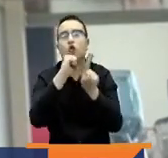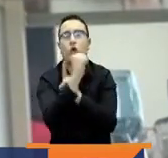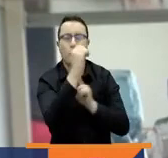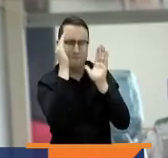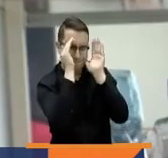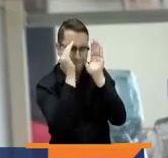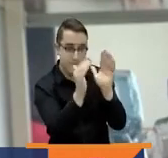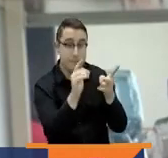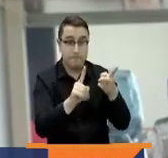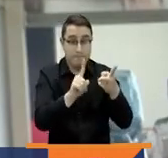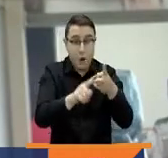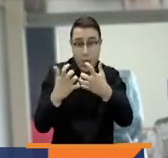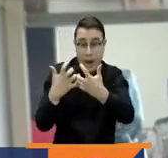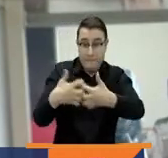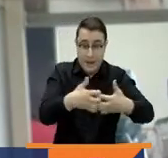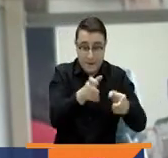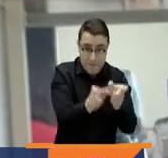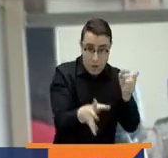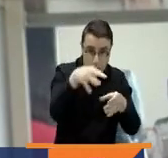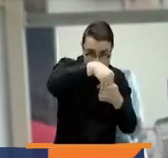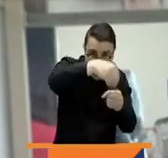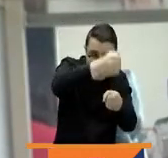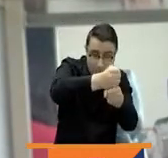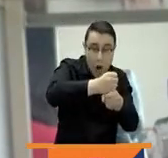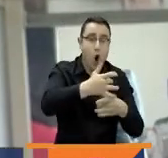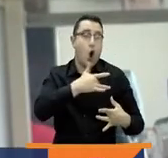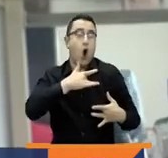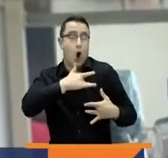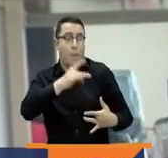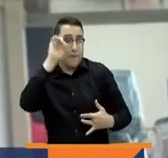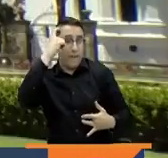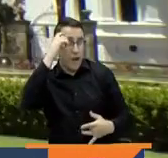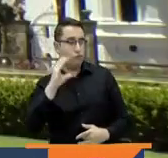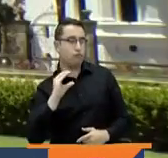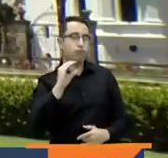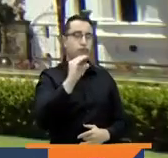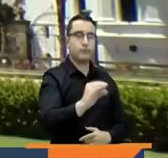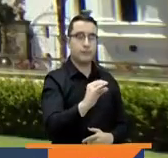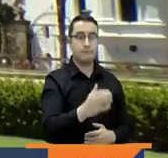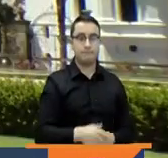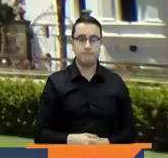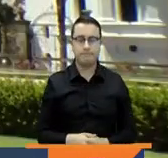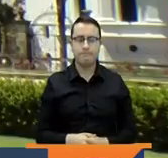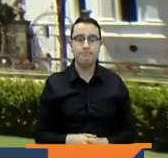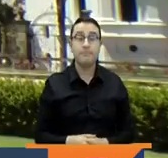tarifa diferencial en esta ocasión parece ser que no es posible. Una vez el